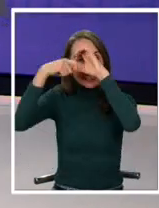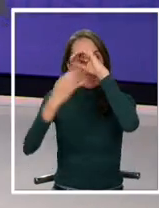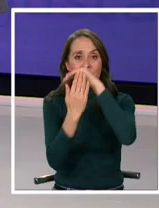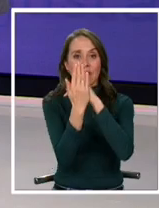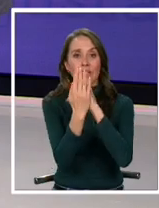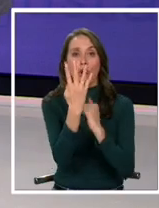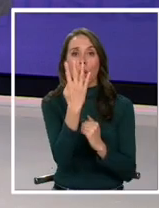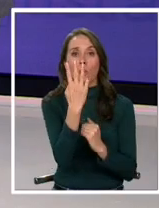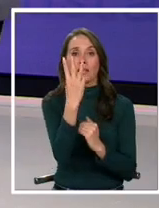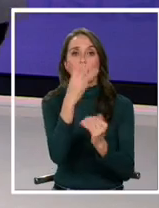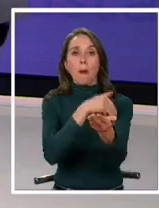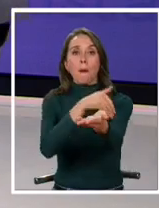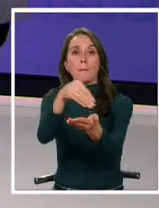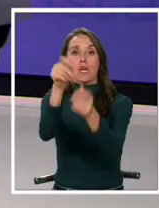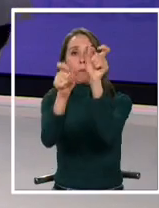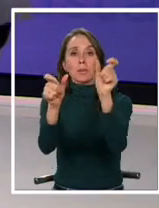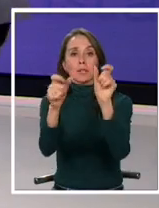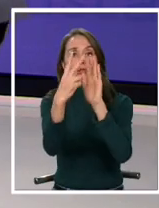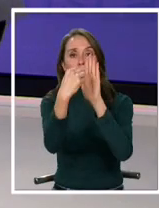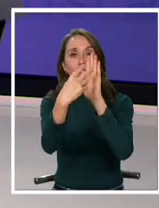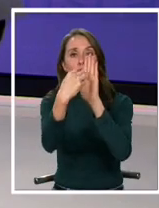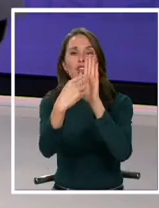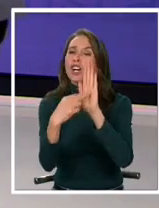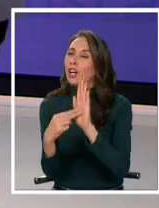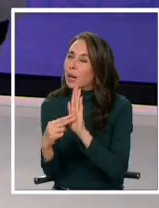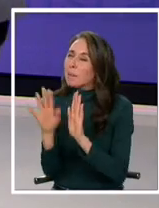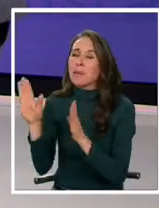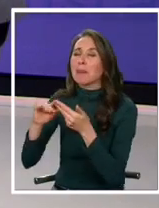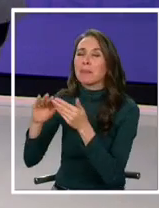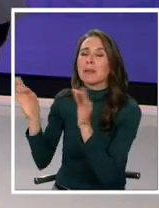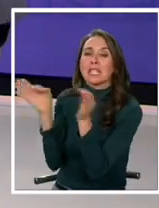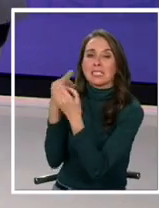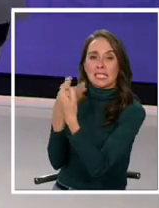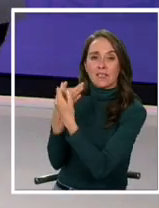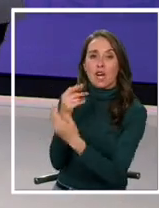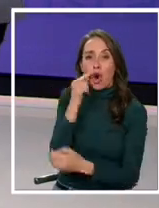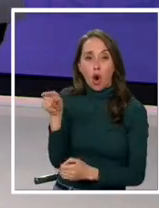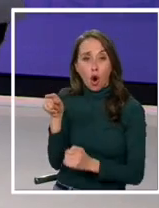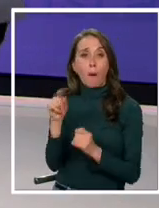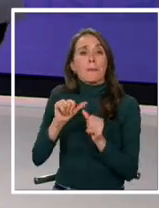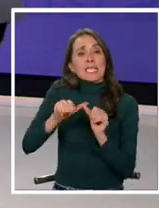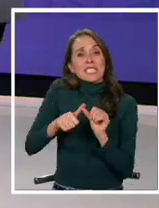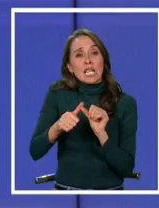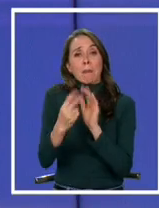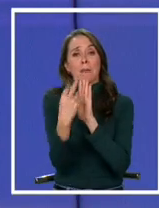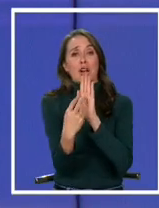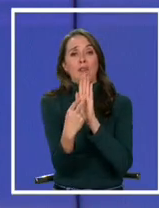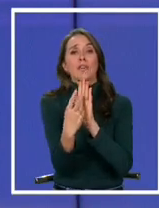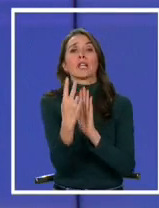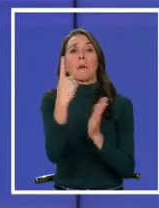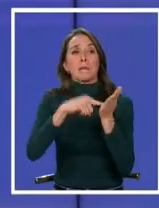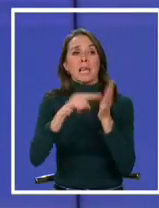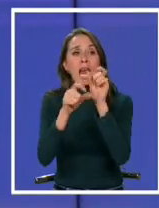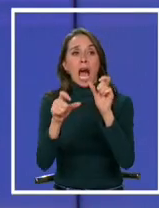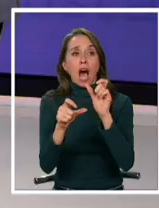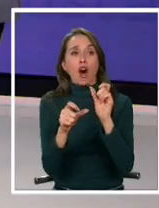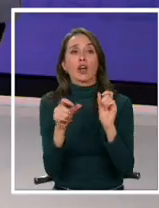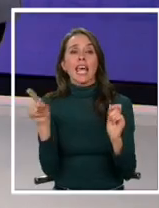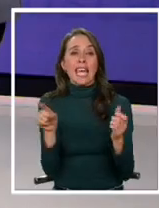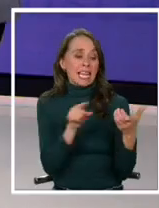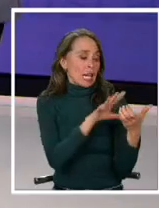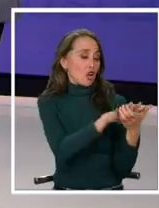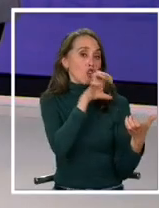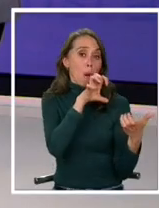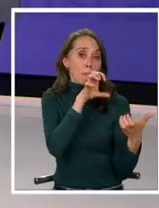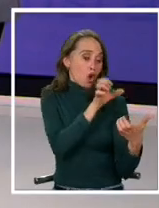ya 43 millones de veces Espérate Espérate el tiene poco menos de 1000 y ahora más de 40 millones de reproducciones pirateando a